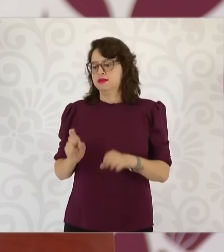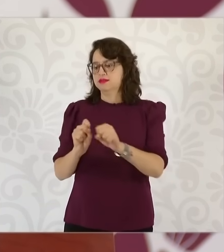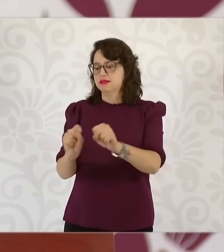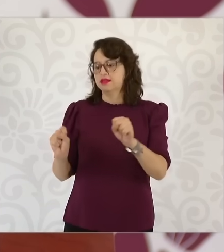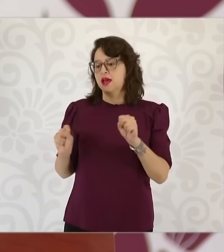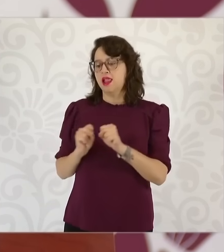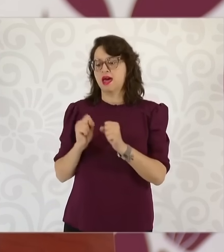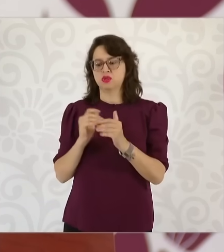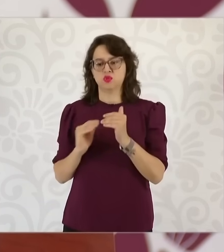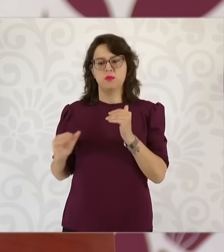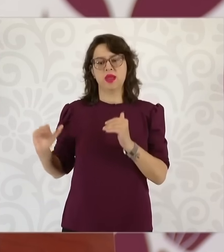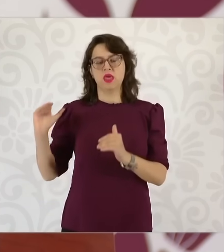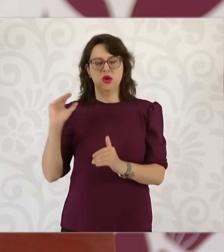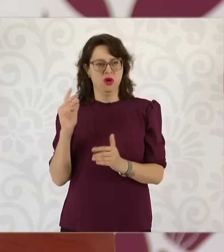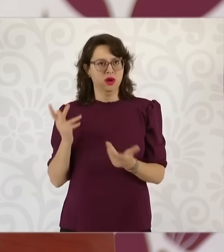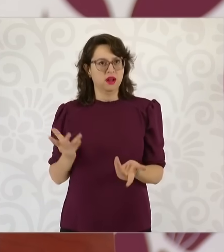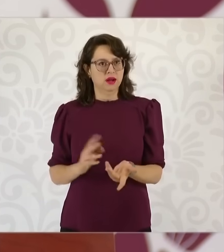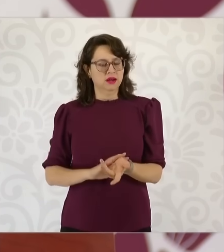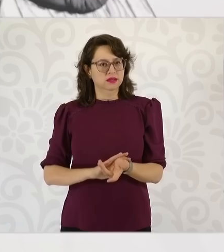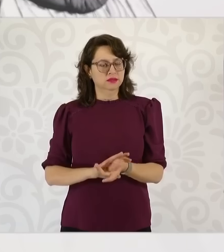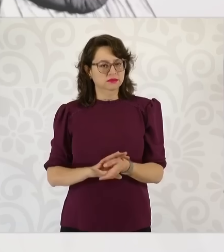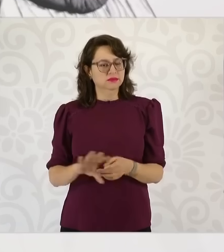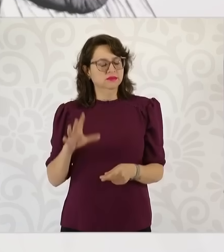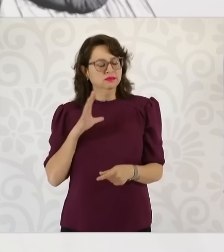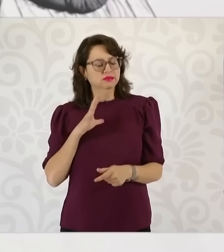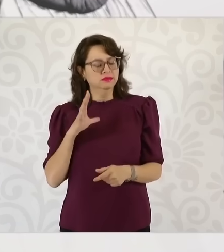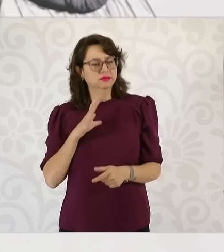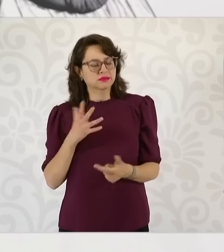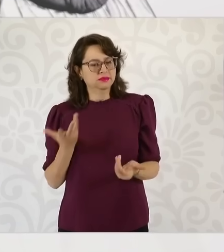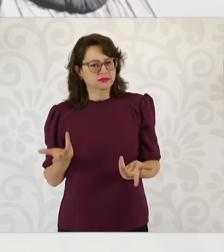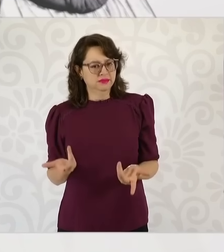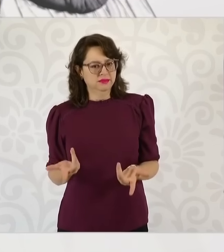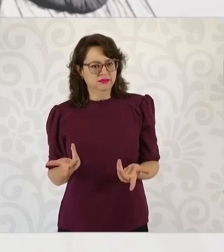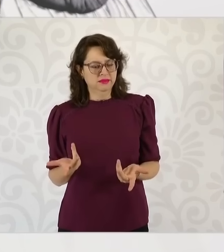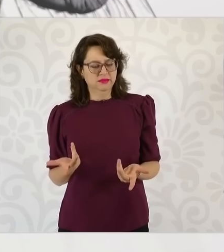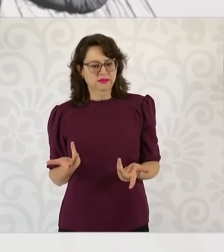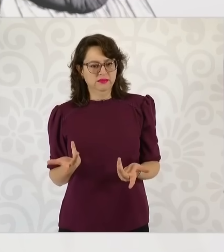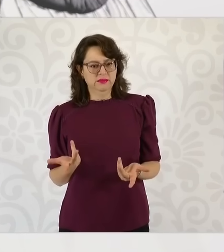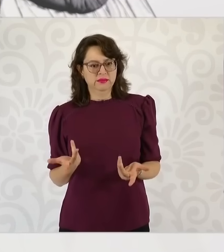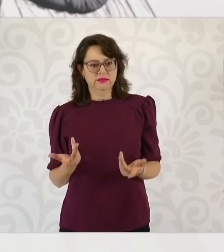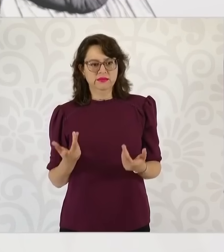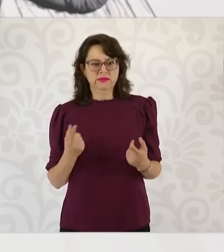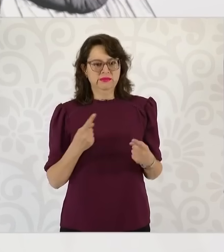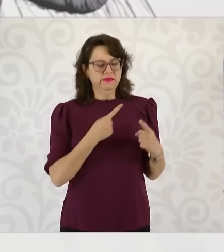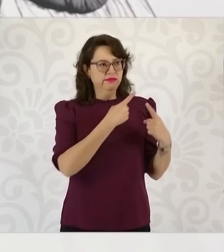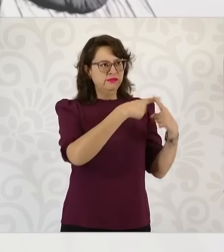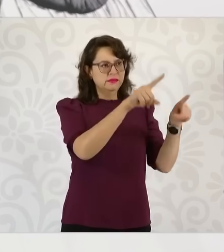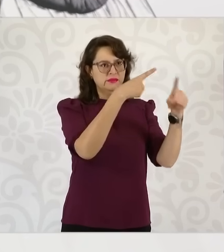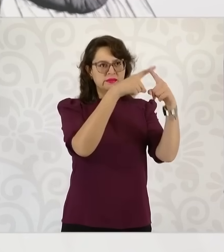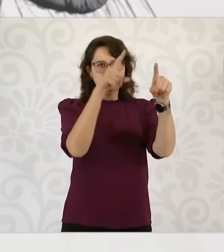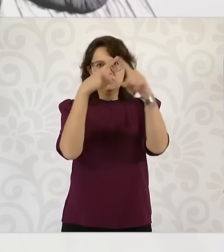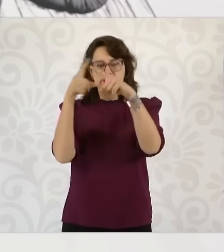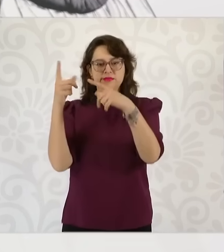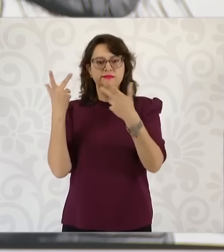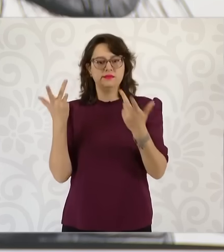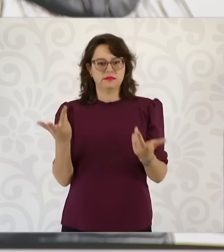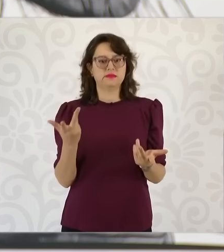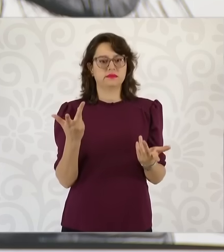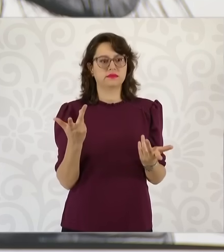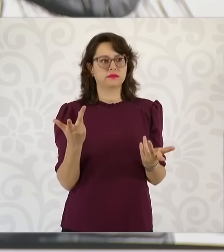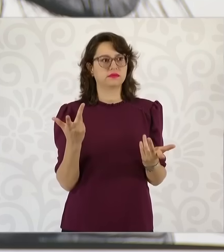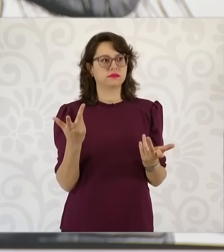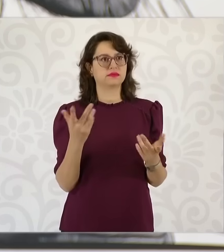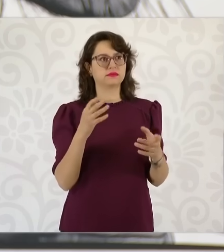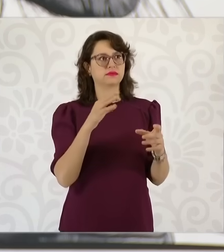tribunales de justicia en los estados de la República. En muchísimos lugares de Estados Unidos se eligen, y se eligen